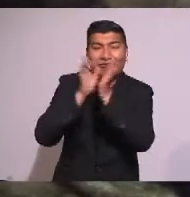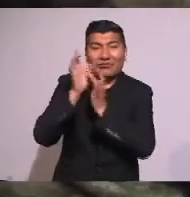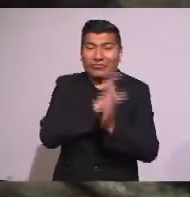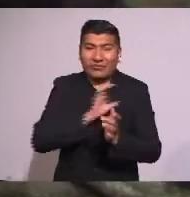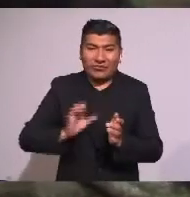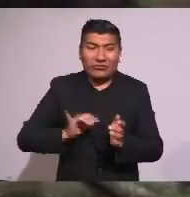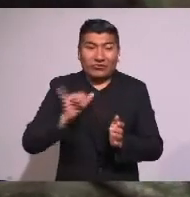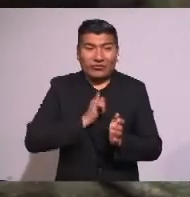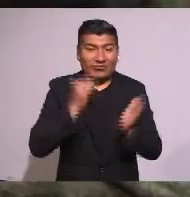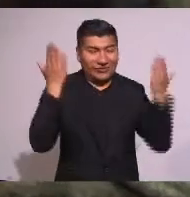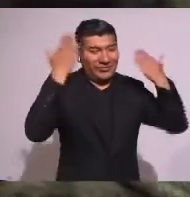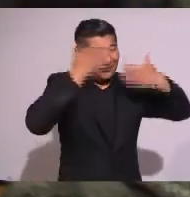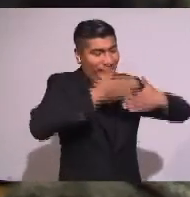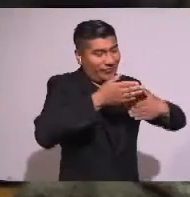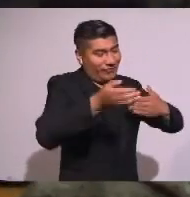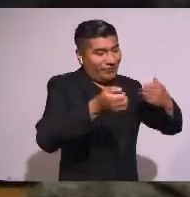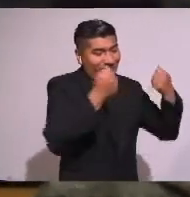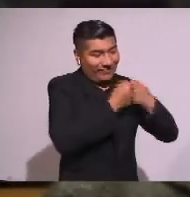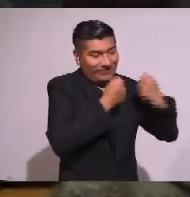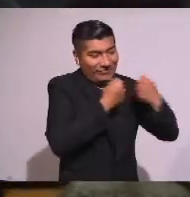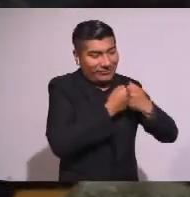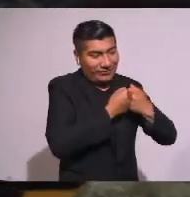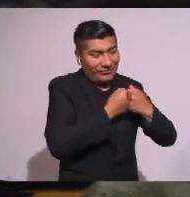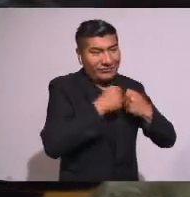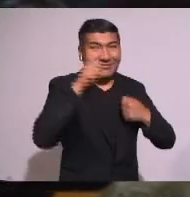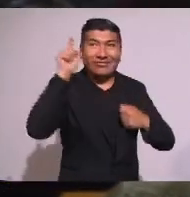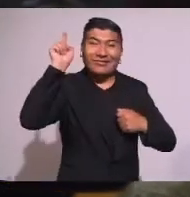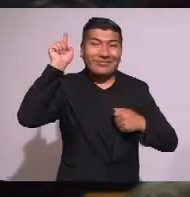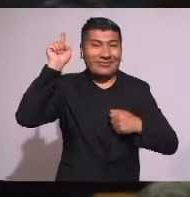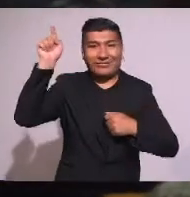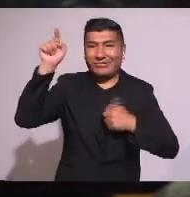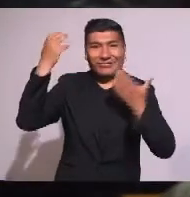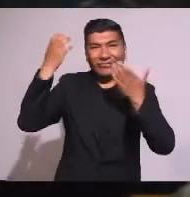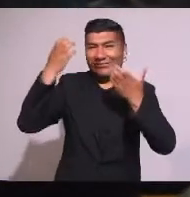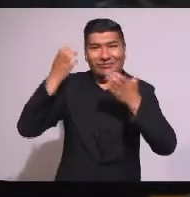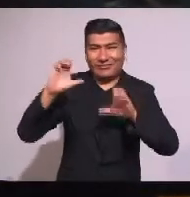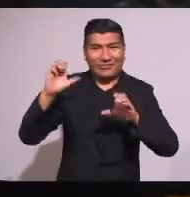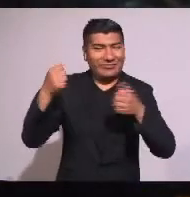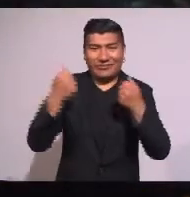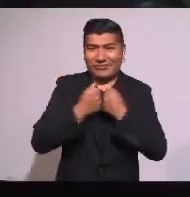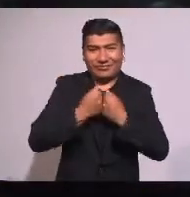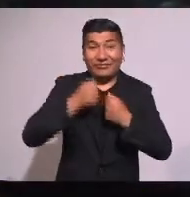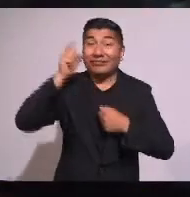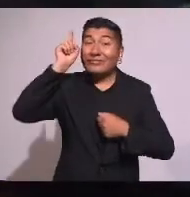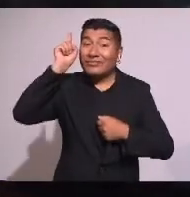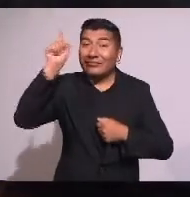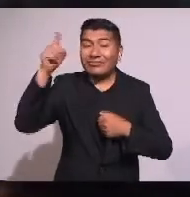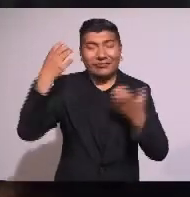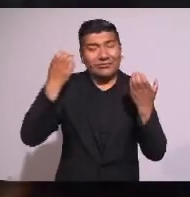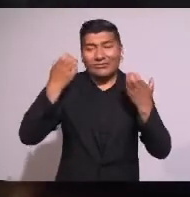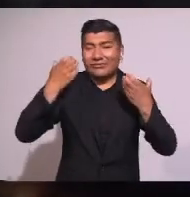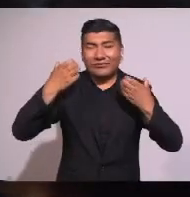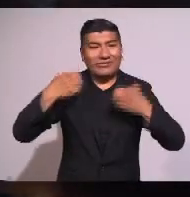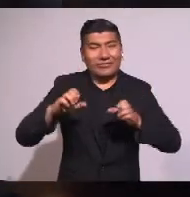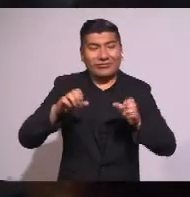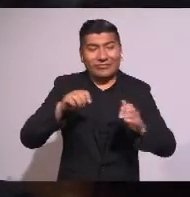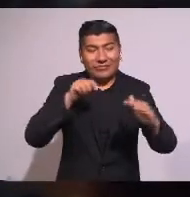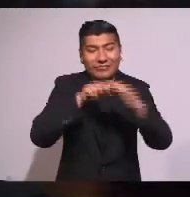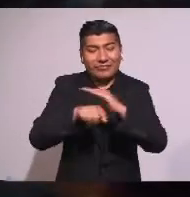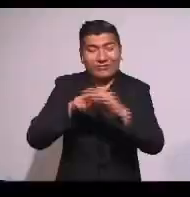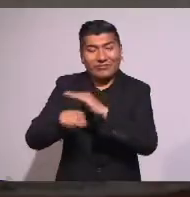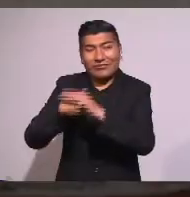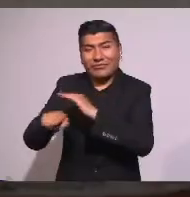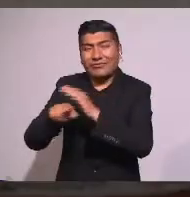violencia, porque Cristo no quiere la violencia. Cristo no quiere la muerte